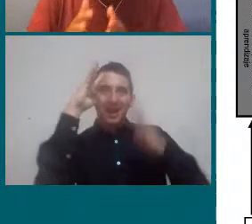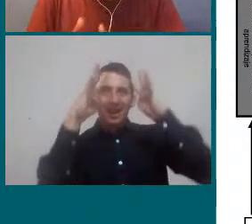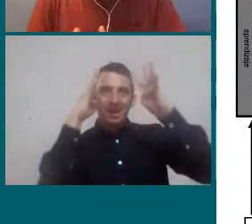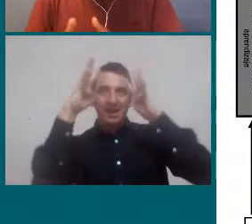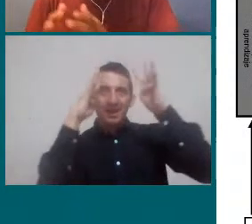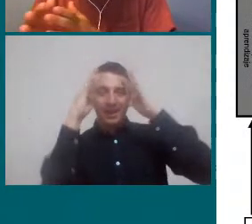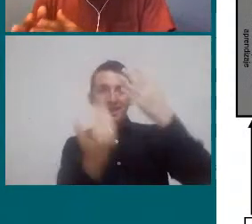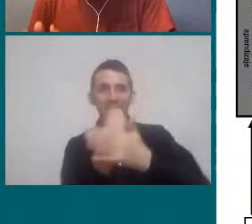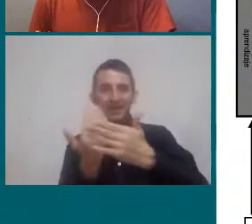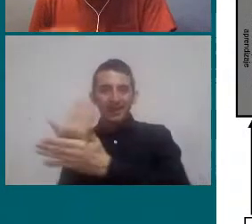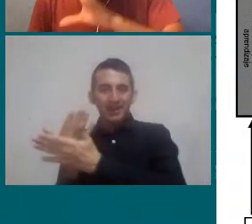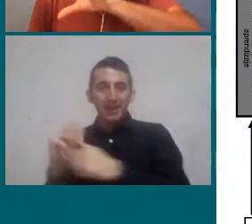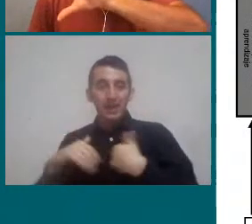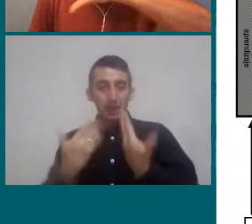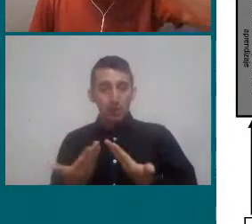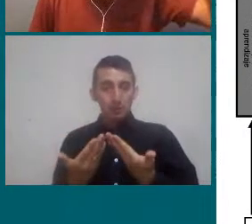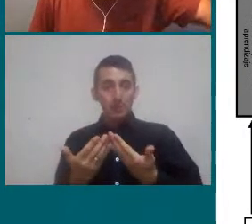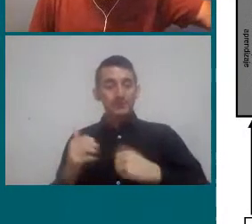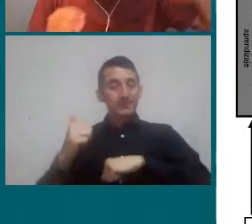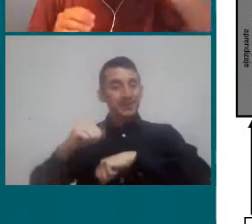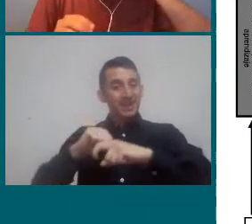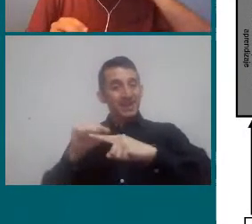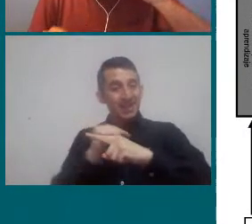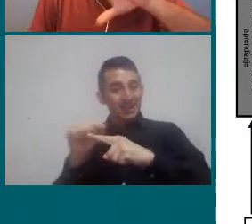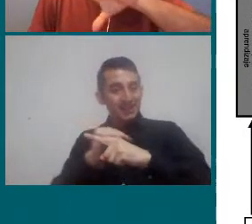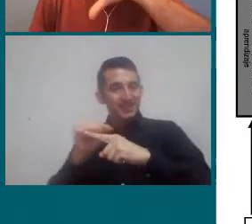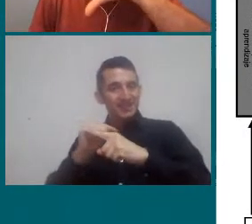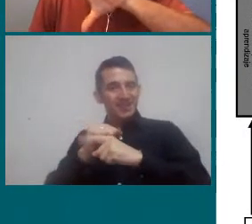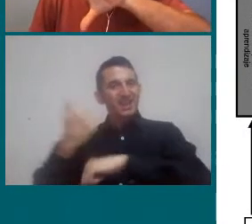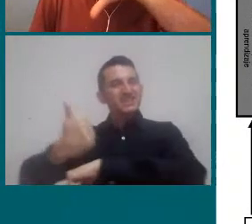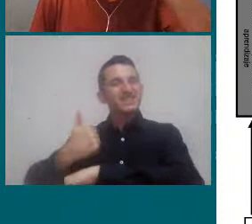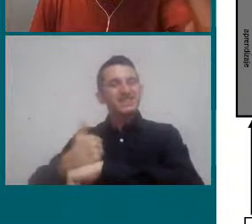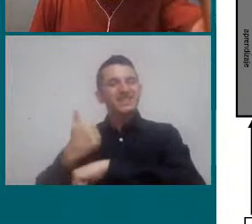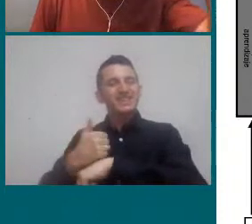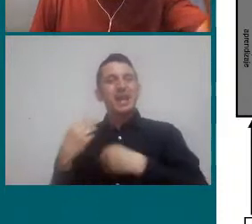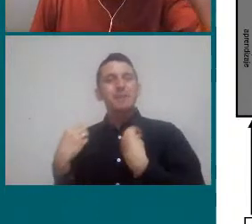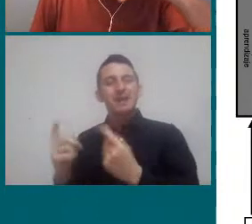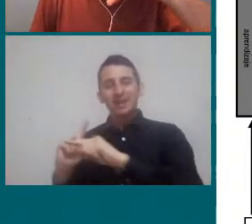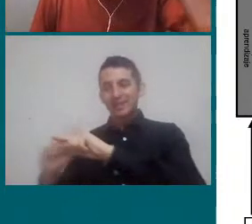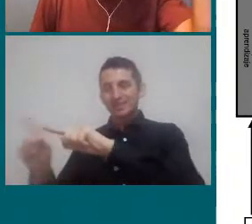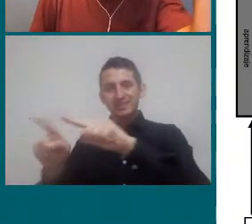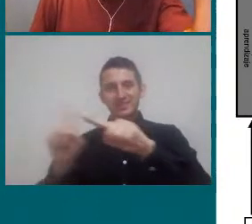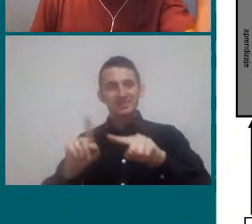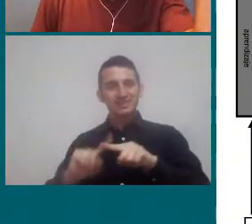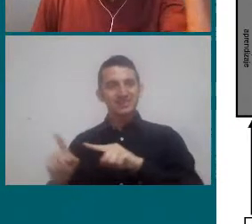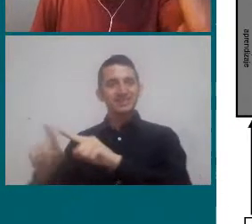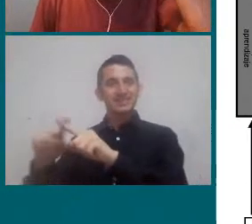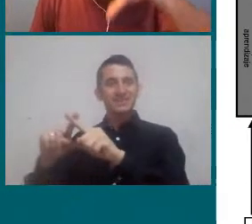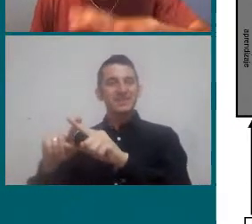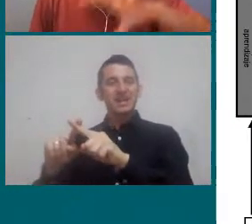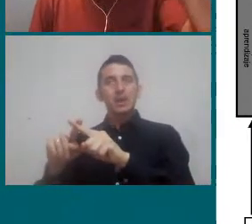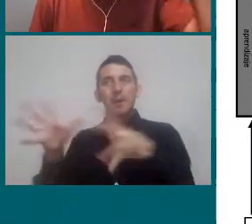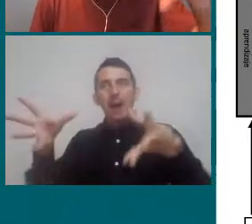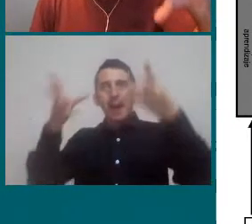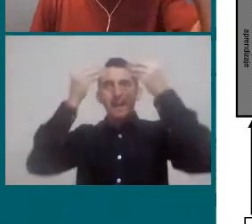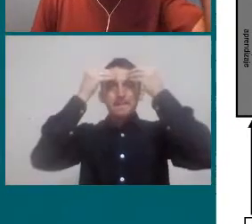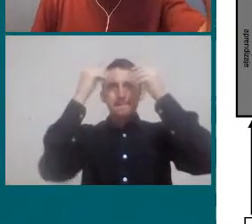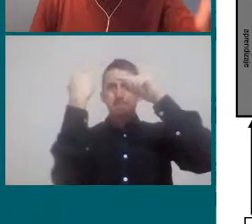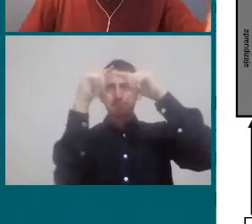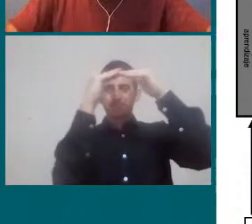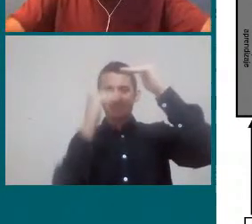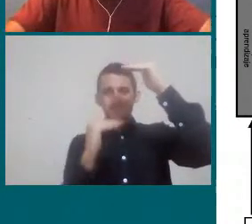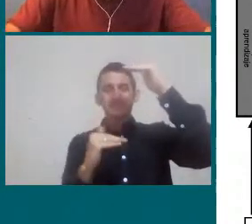ejercicios como las actividades como las tareas trabajan a través de diferentes modelos de abstracción, hechos,